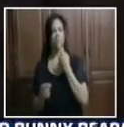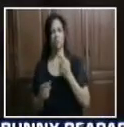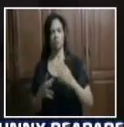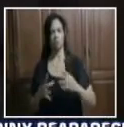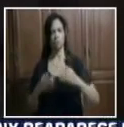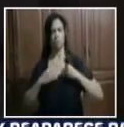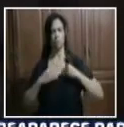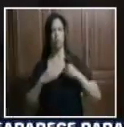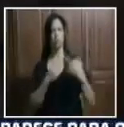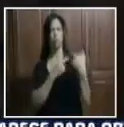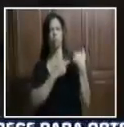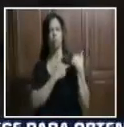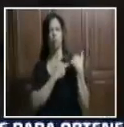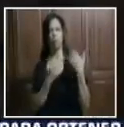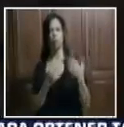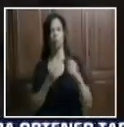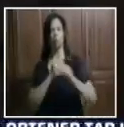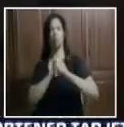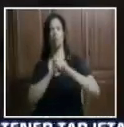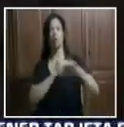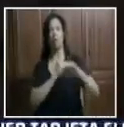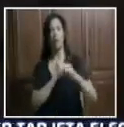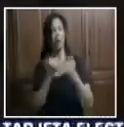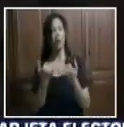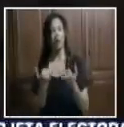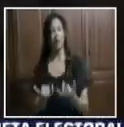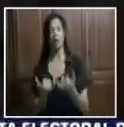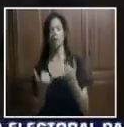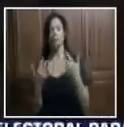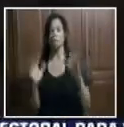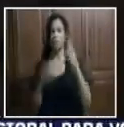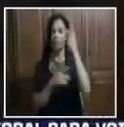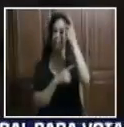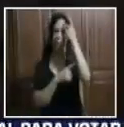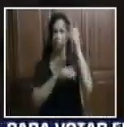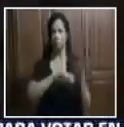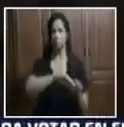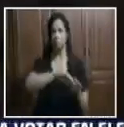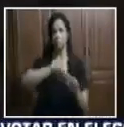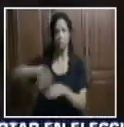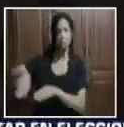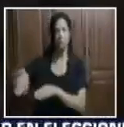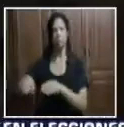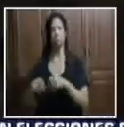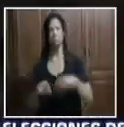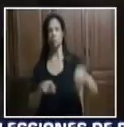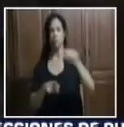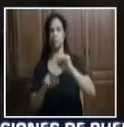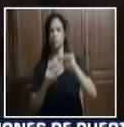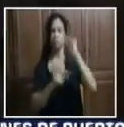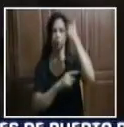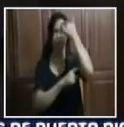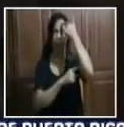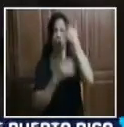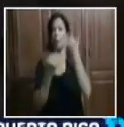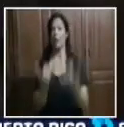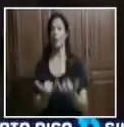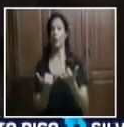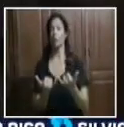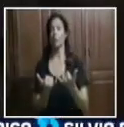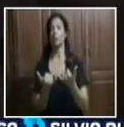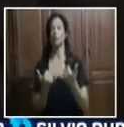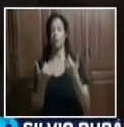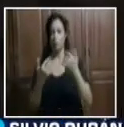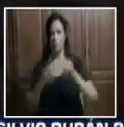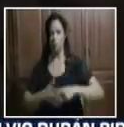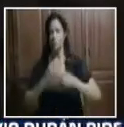están en campaña ya. Dejen la politiquería barata. Ustedes son gobierno ya. Pónganse a trabajar.